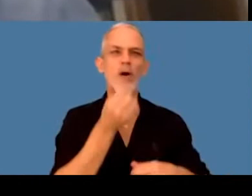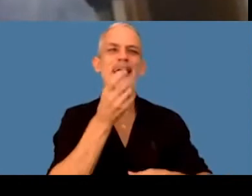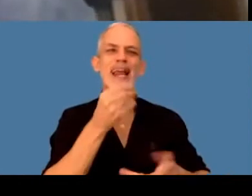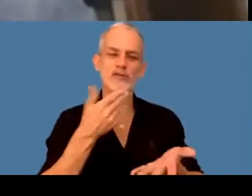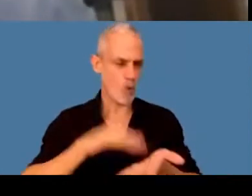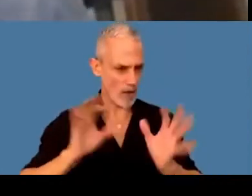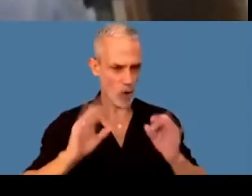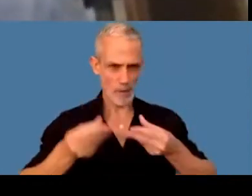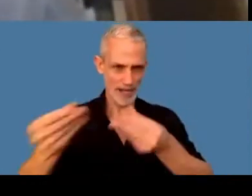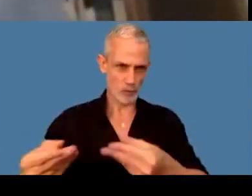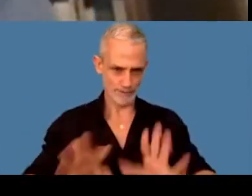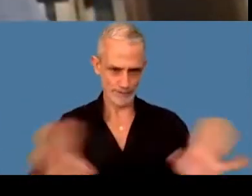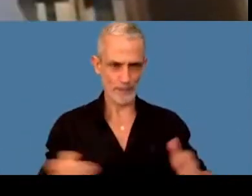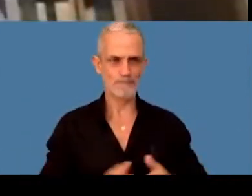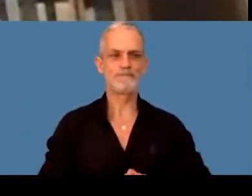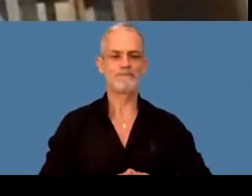Bien.